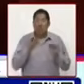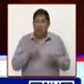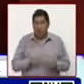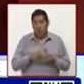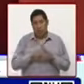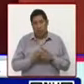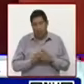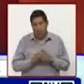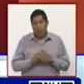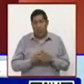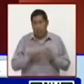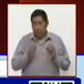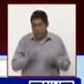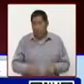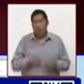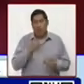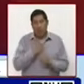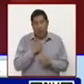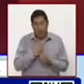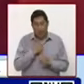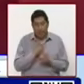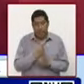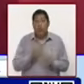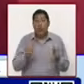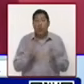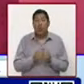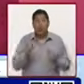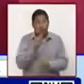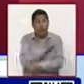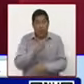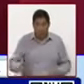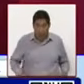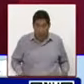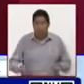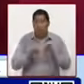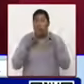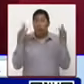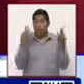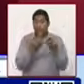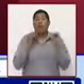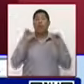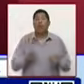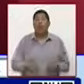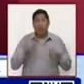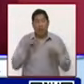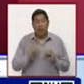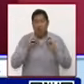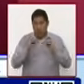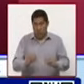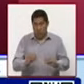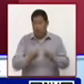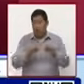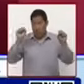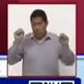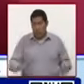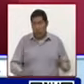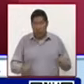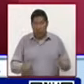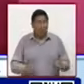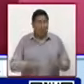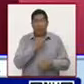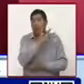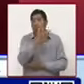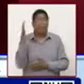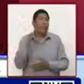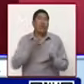poder empezar a poder trabajar con los municipios y las familias para poder implementar sistemas